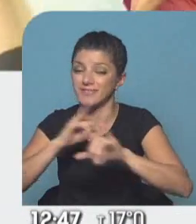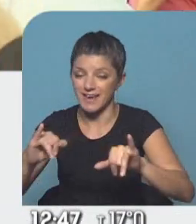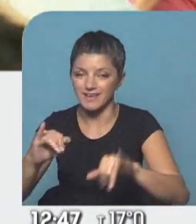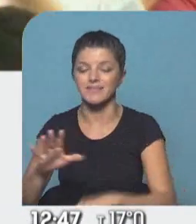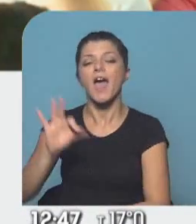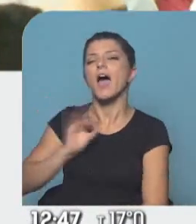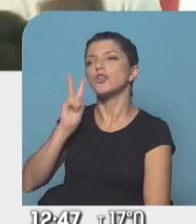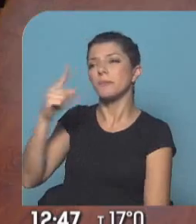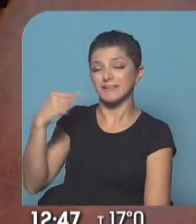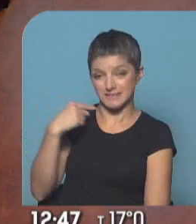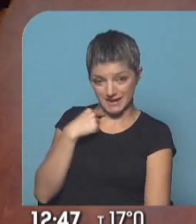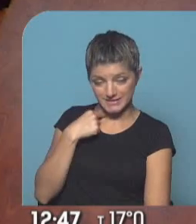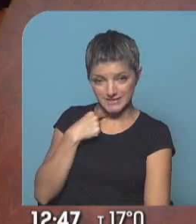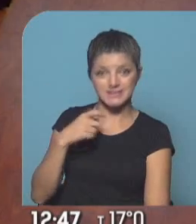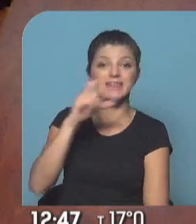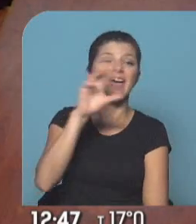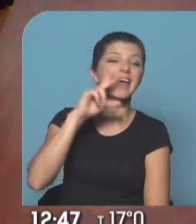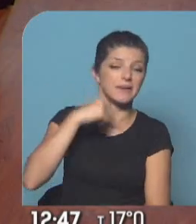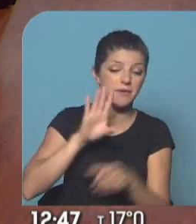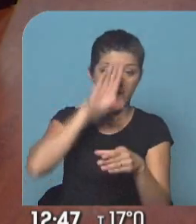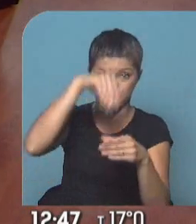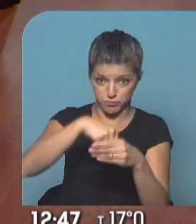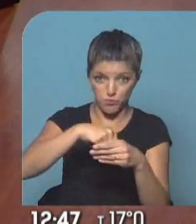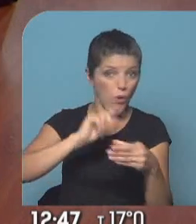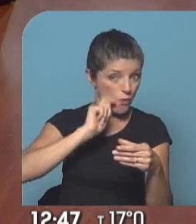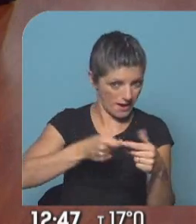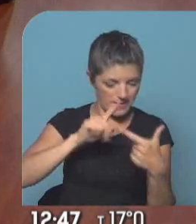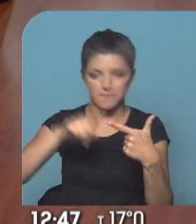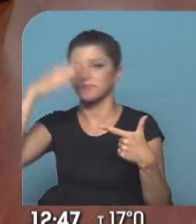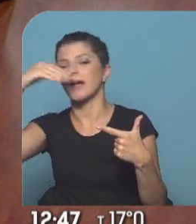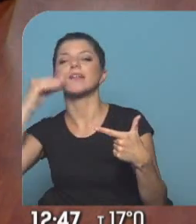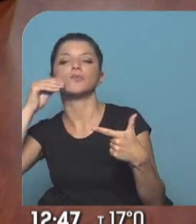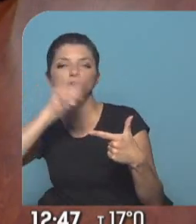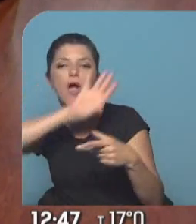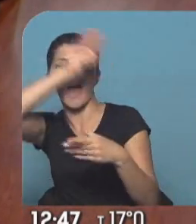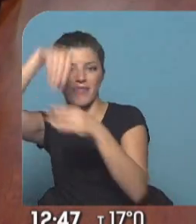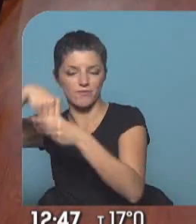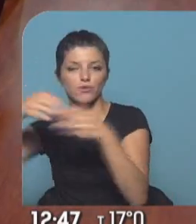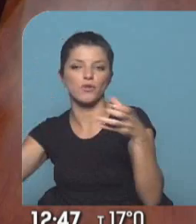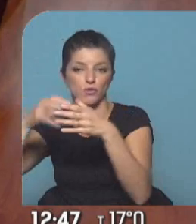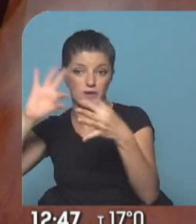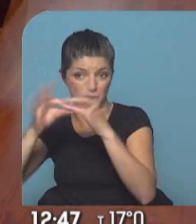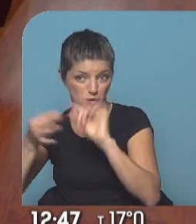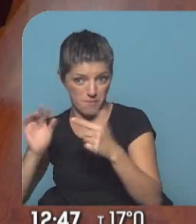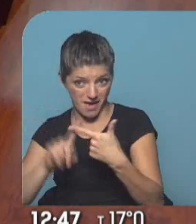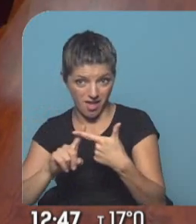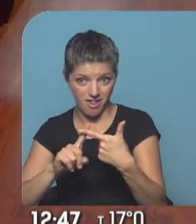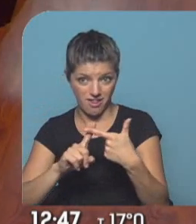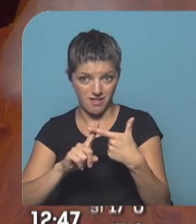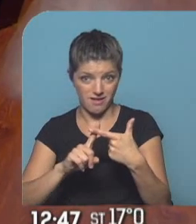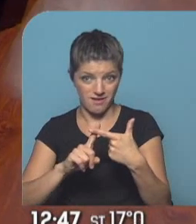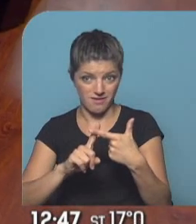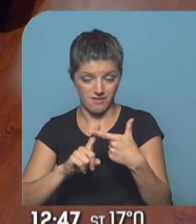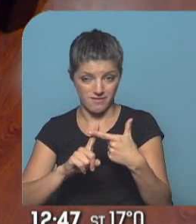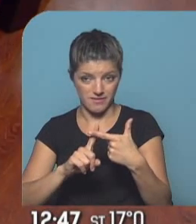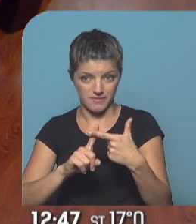era parte de Ucrania, en 2013 el Reino Unido era parte de la Unión Europea, es decir, no había habido Brexit todavía, y sin